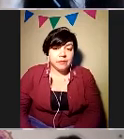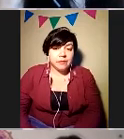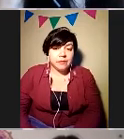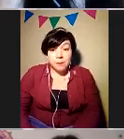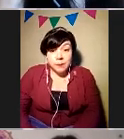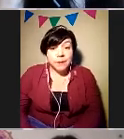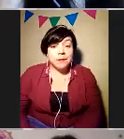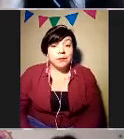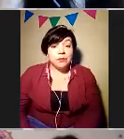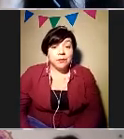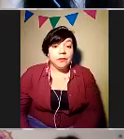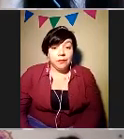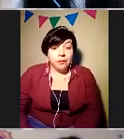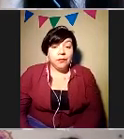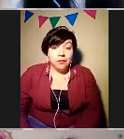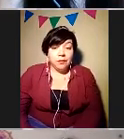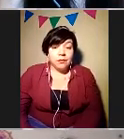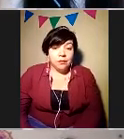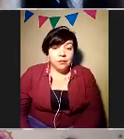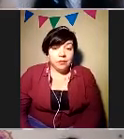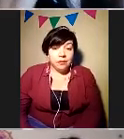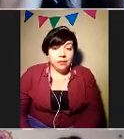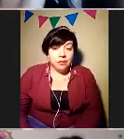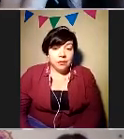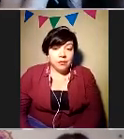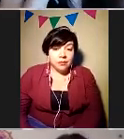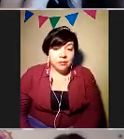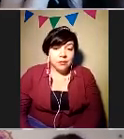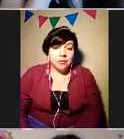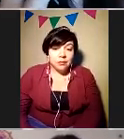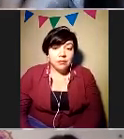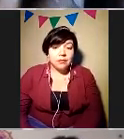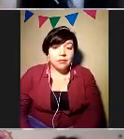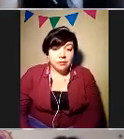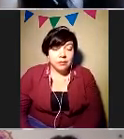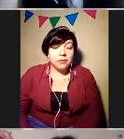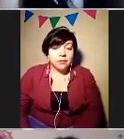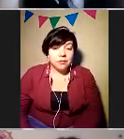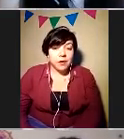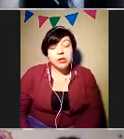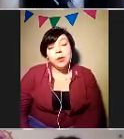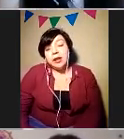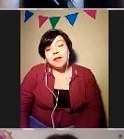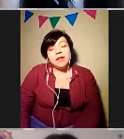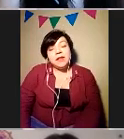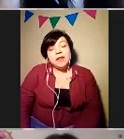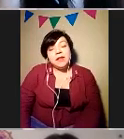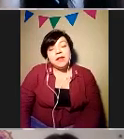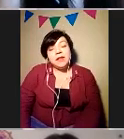para que sea elástico. Nada, nada, se te rompe el tiro el jeans, el tiro en la entrepierna se gasta. O sea, porque